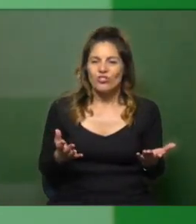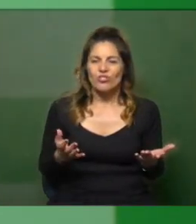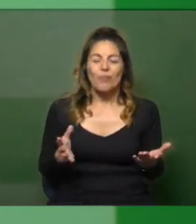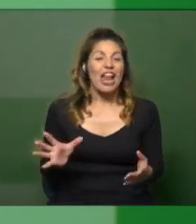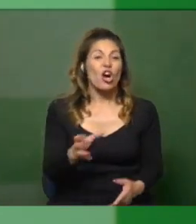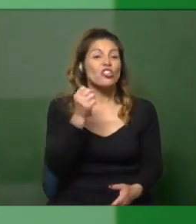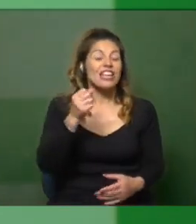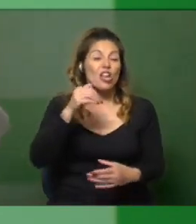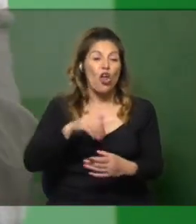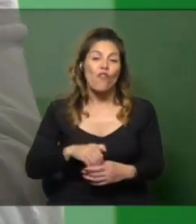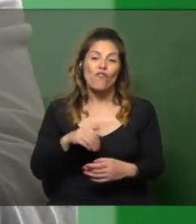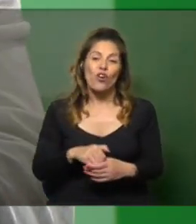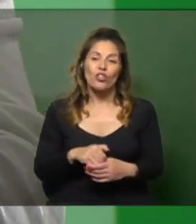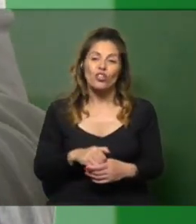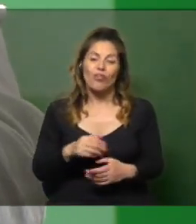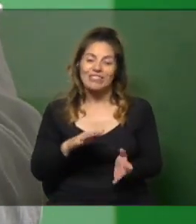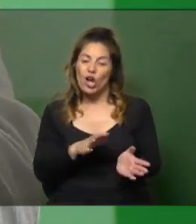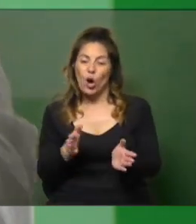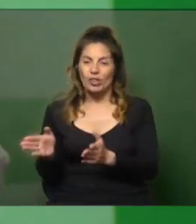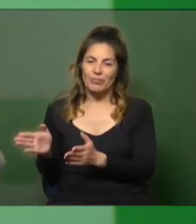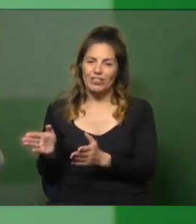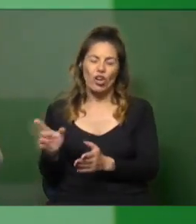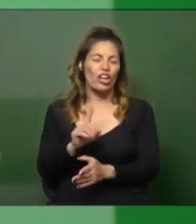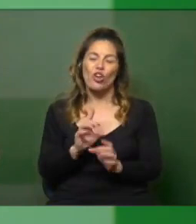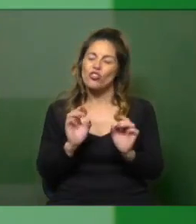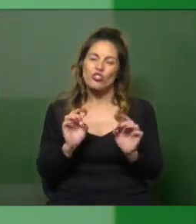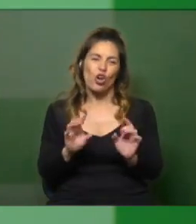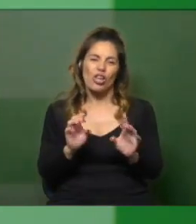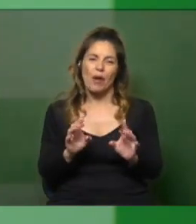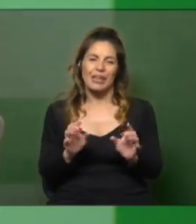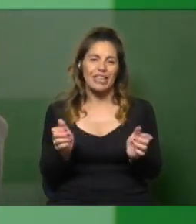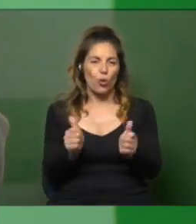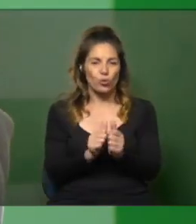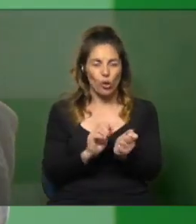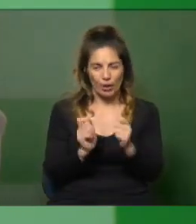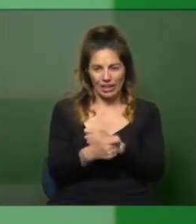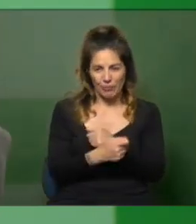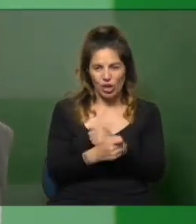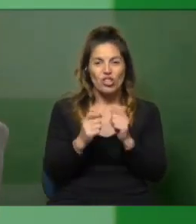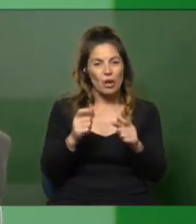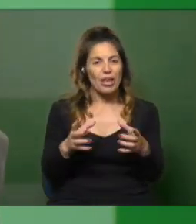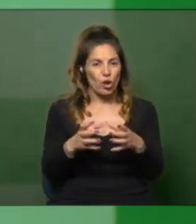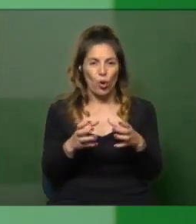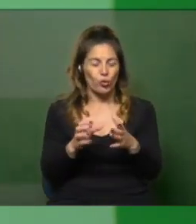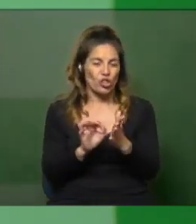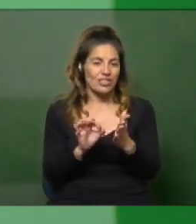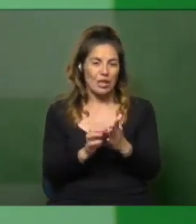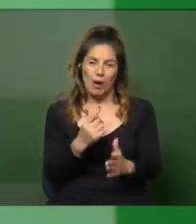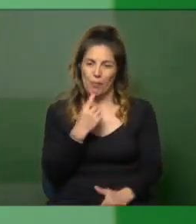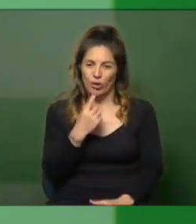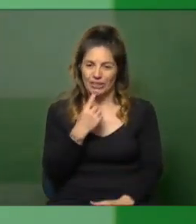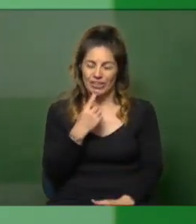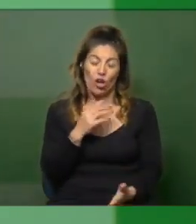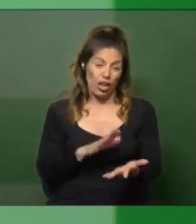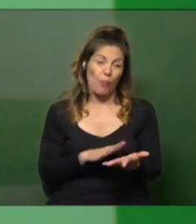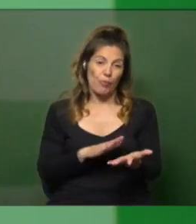conseguir los votos hubo ese corrimiento que no fue solamente de Juntos por el cambio sino del conjunto del sistema político y la prueba